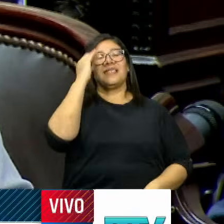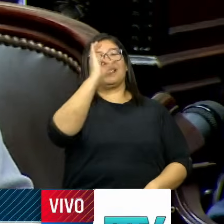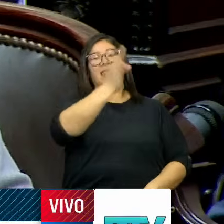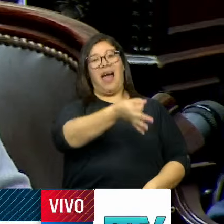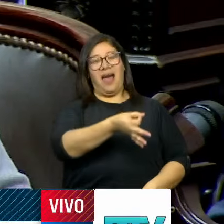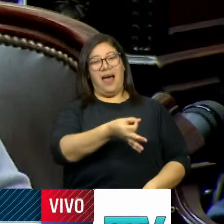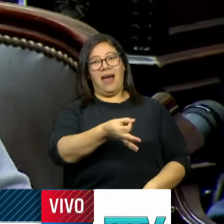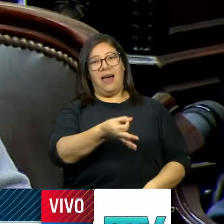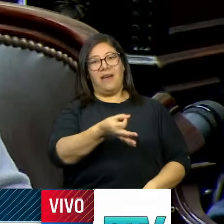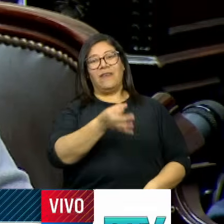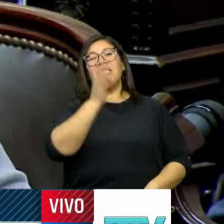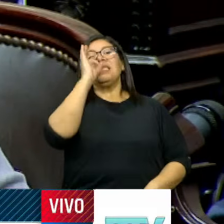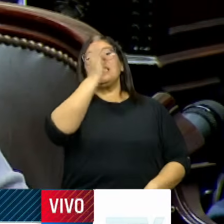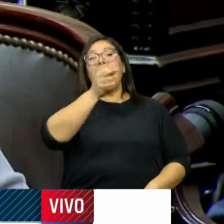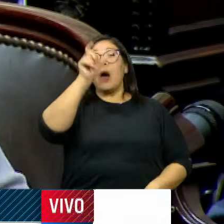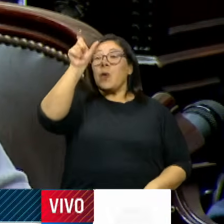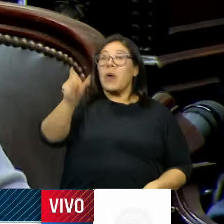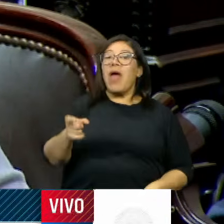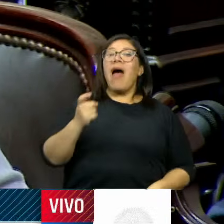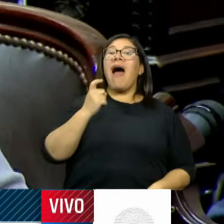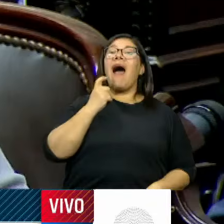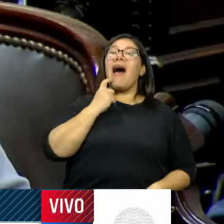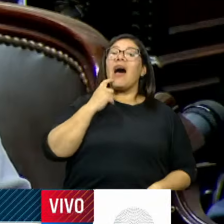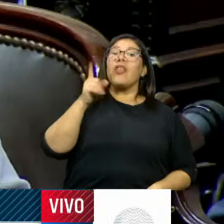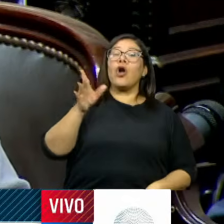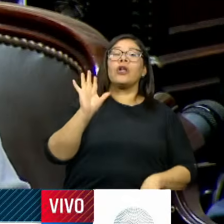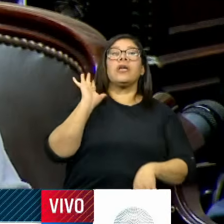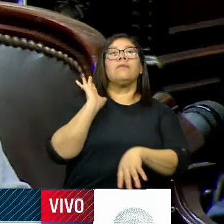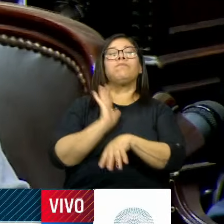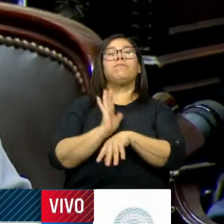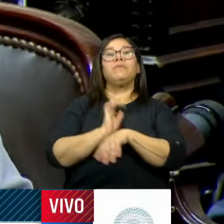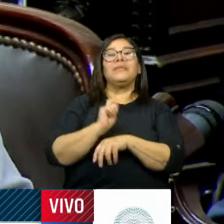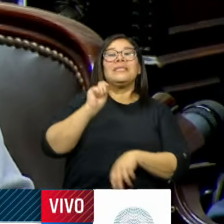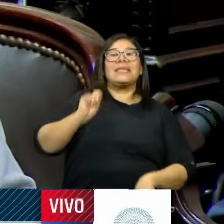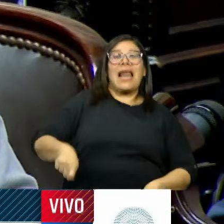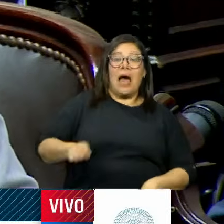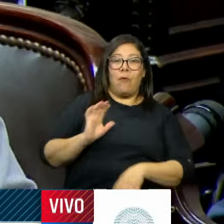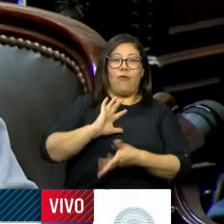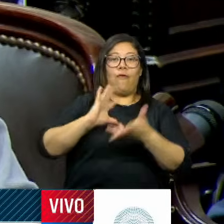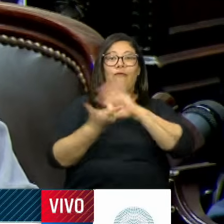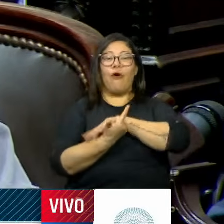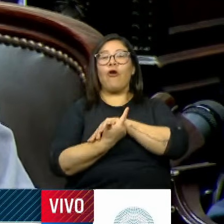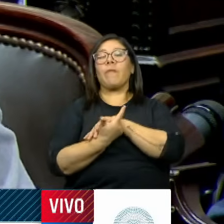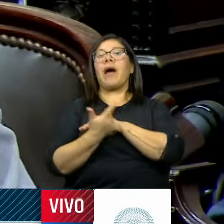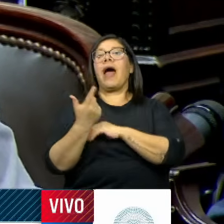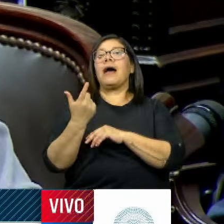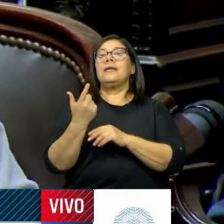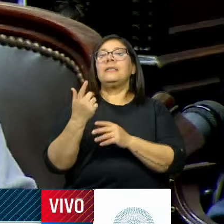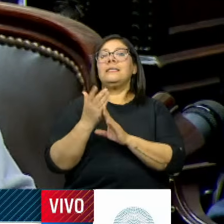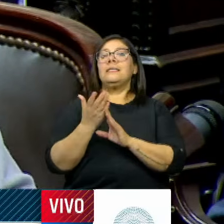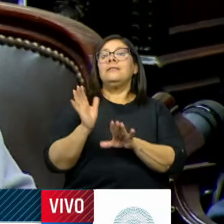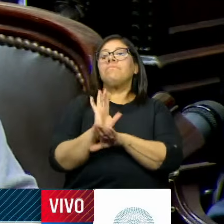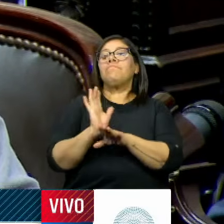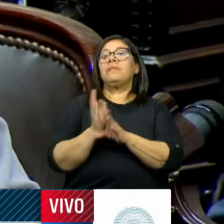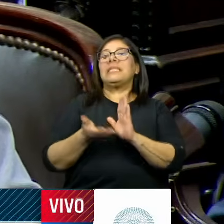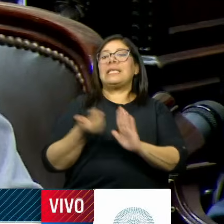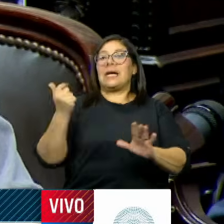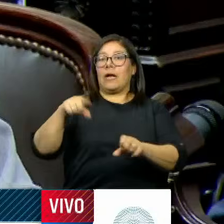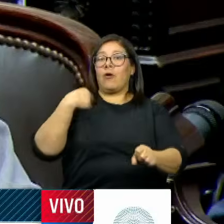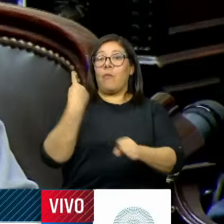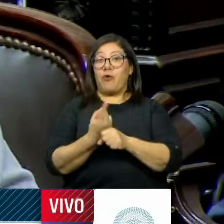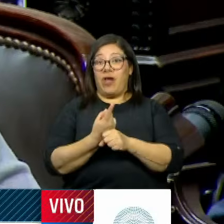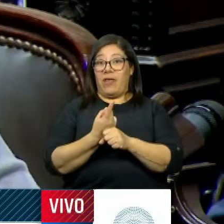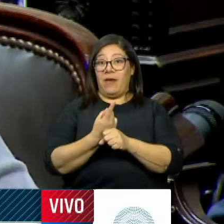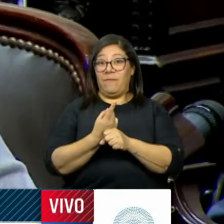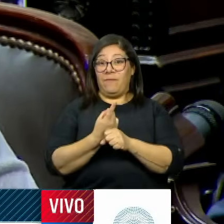Adorni es un clavo que no puede seguir arrastrando. Porque por eso el viernes lo relevó, nombró